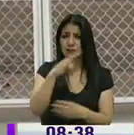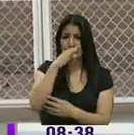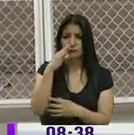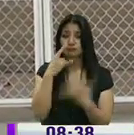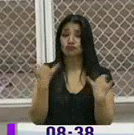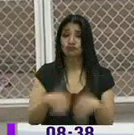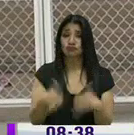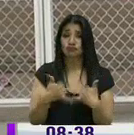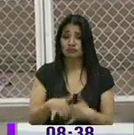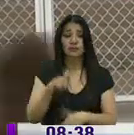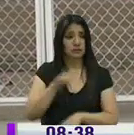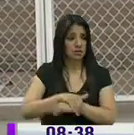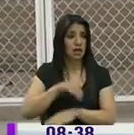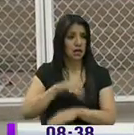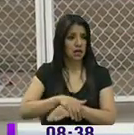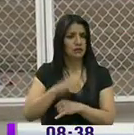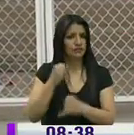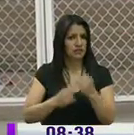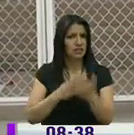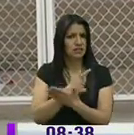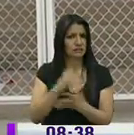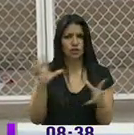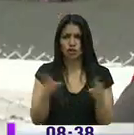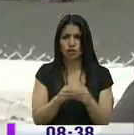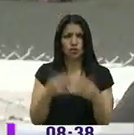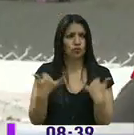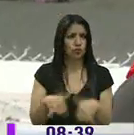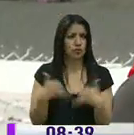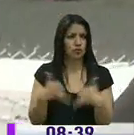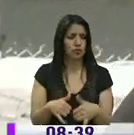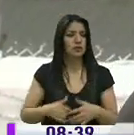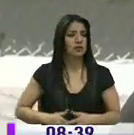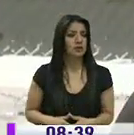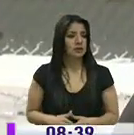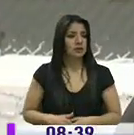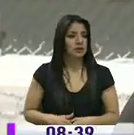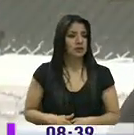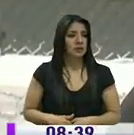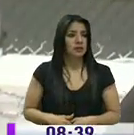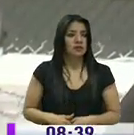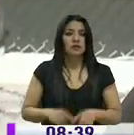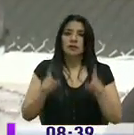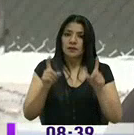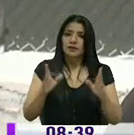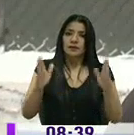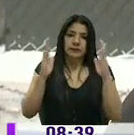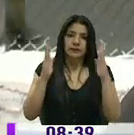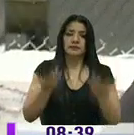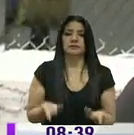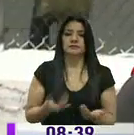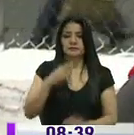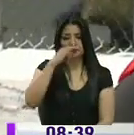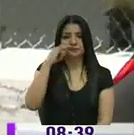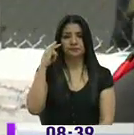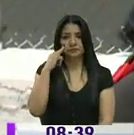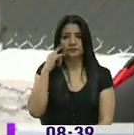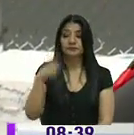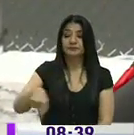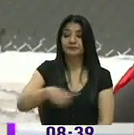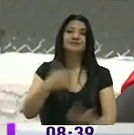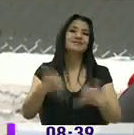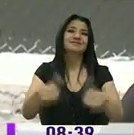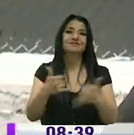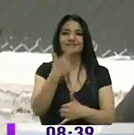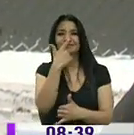tarde en la tarde los fines de semana pasan bastante deberían tomar en cuenta también a los niños que deberían